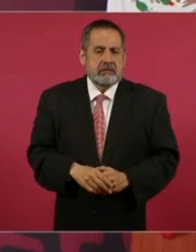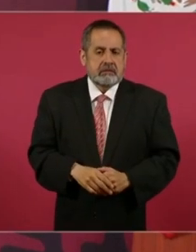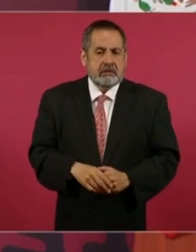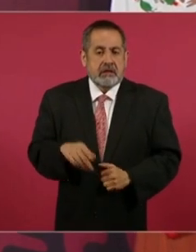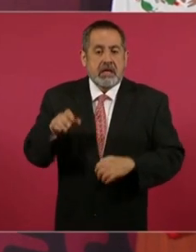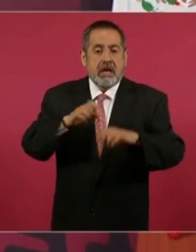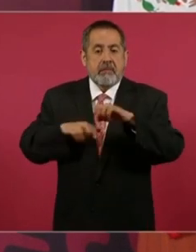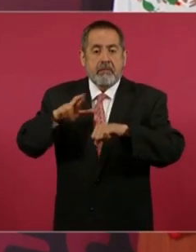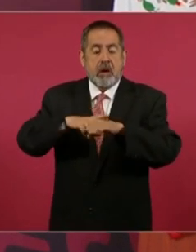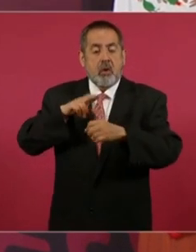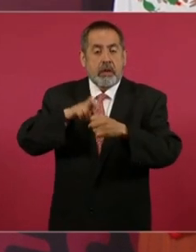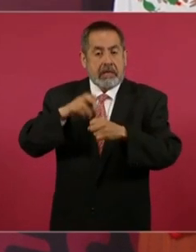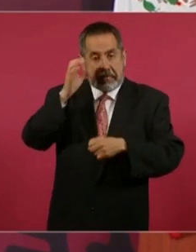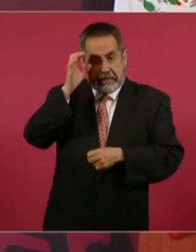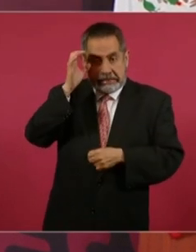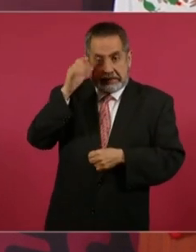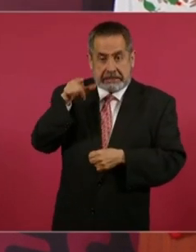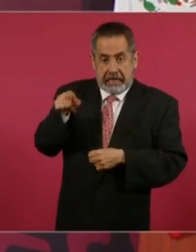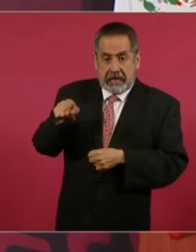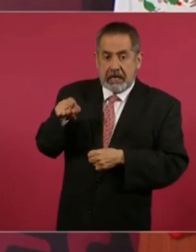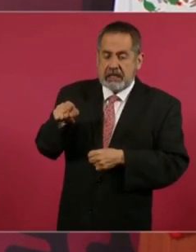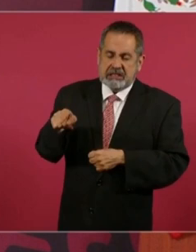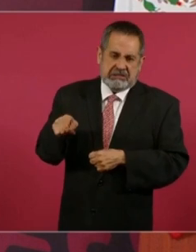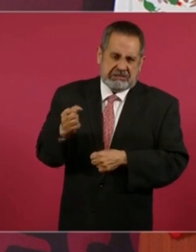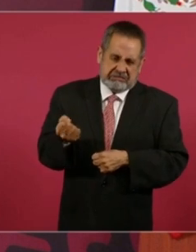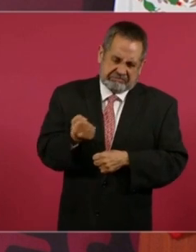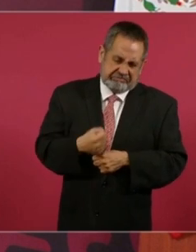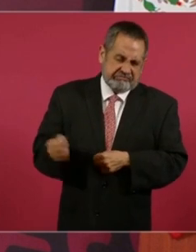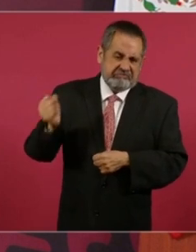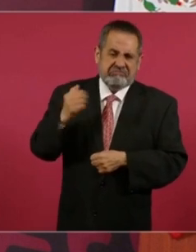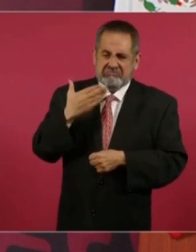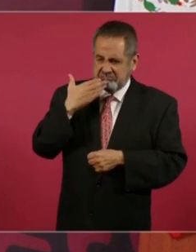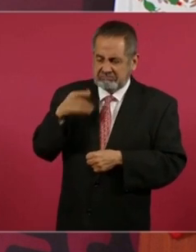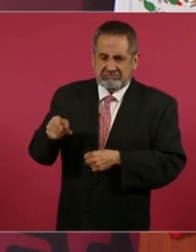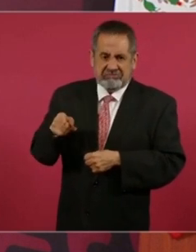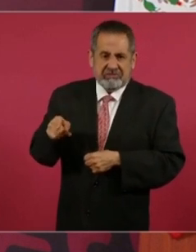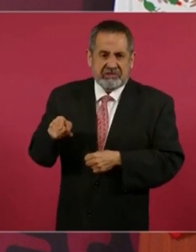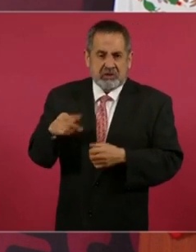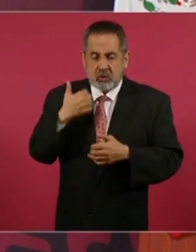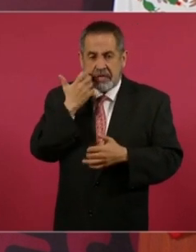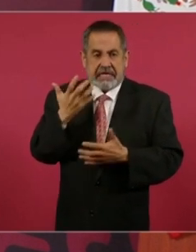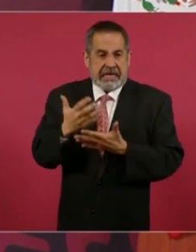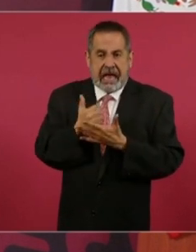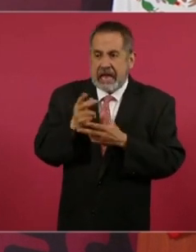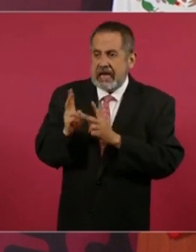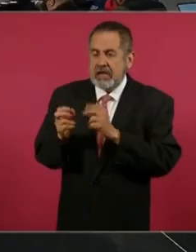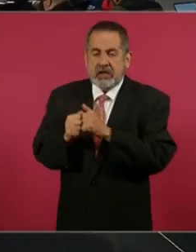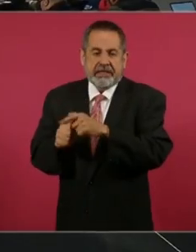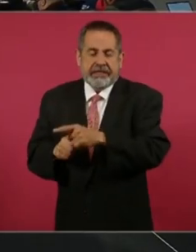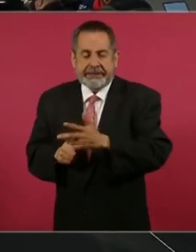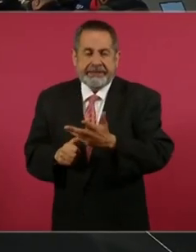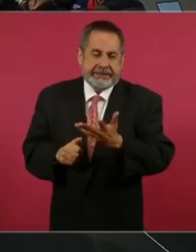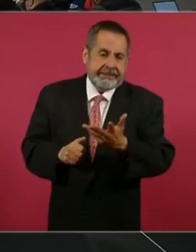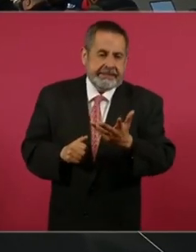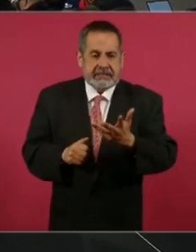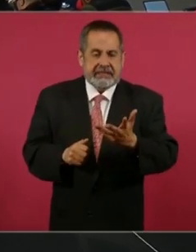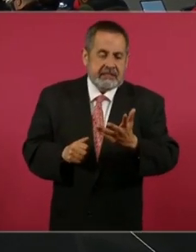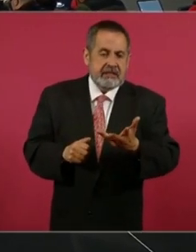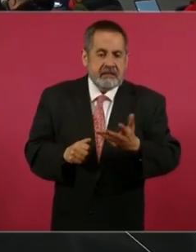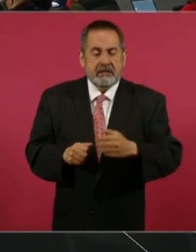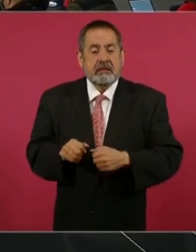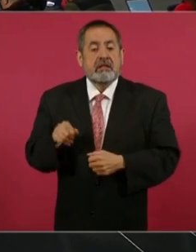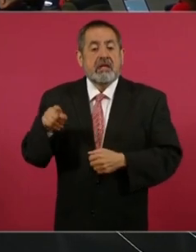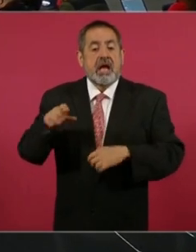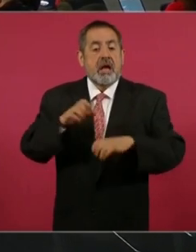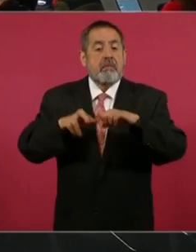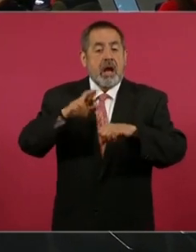Es embajador en China, es muy bueno, he tenido ganas de hablar con él. El